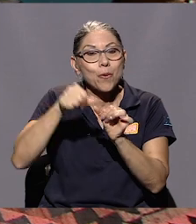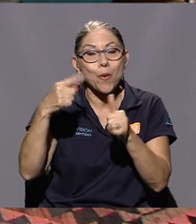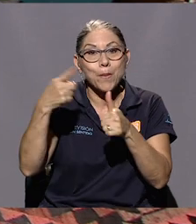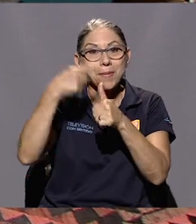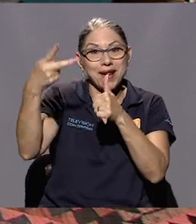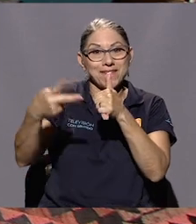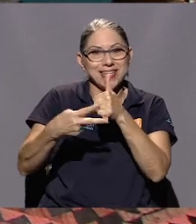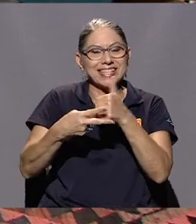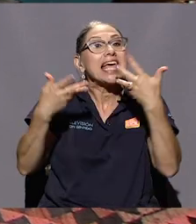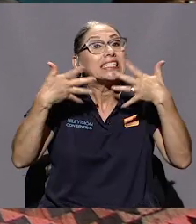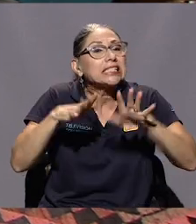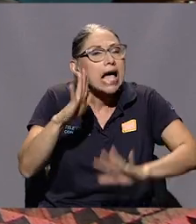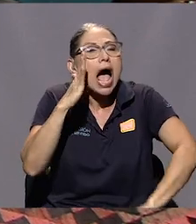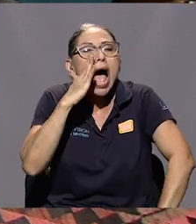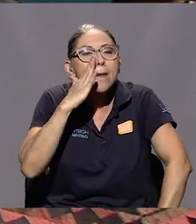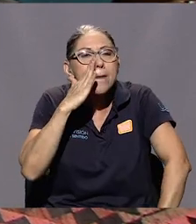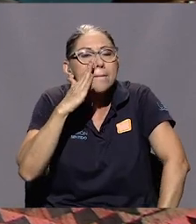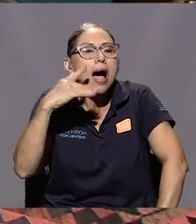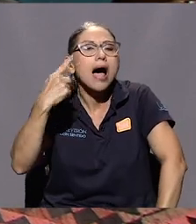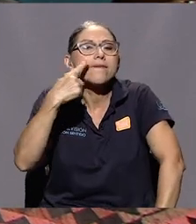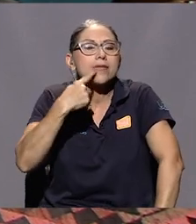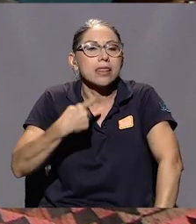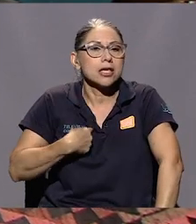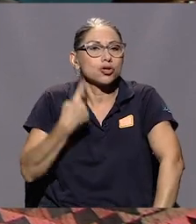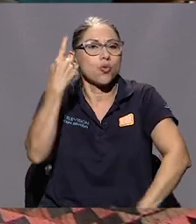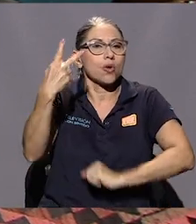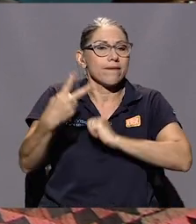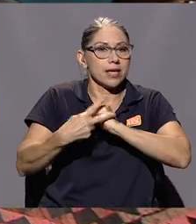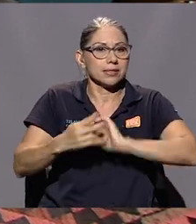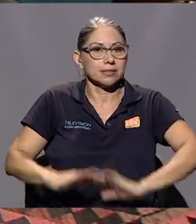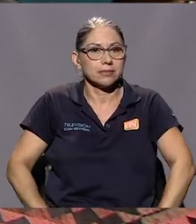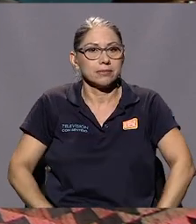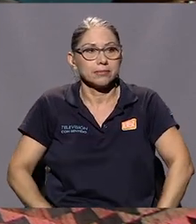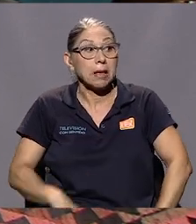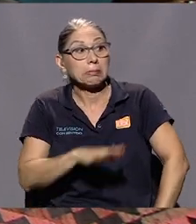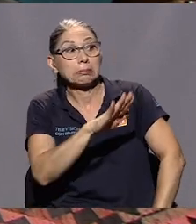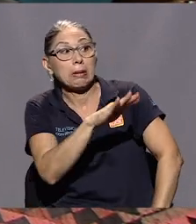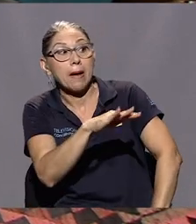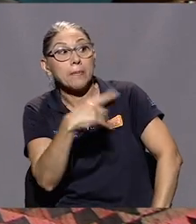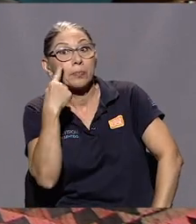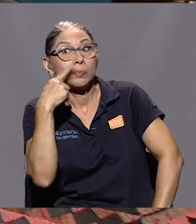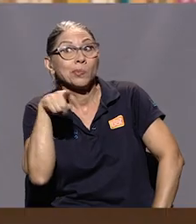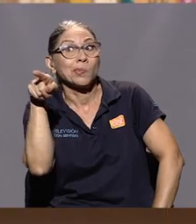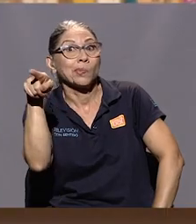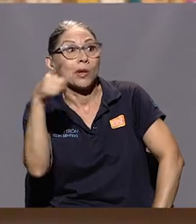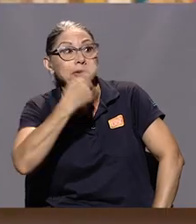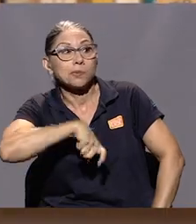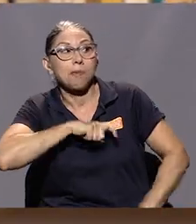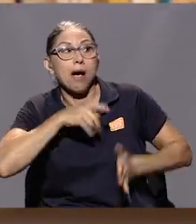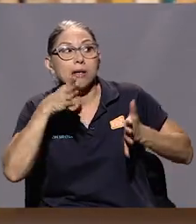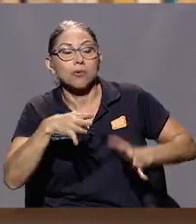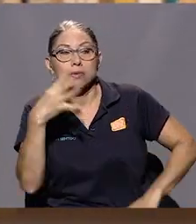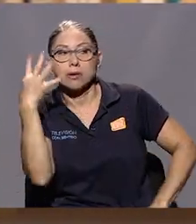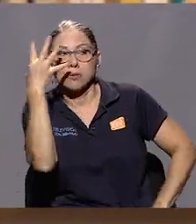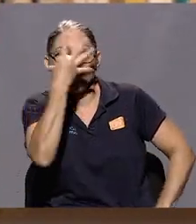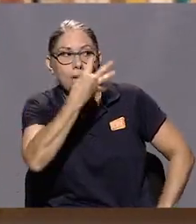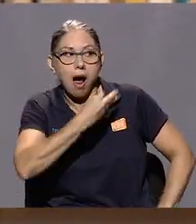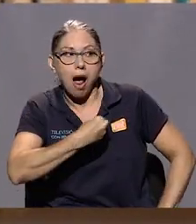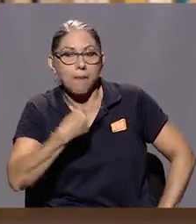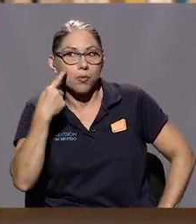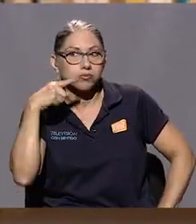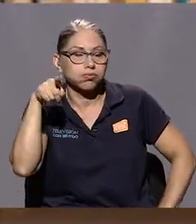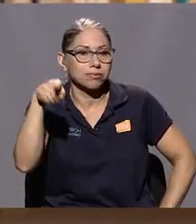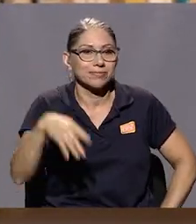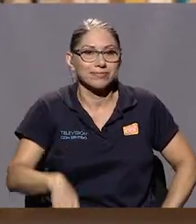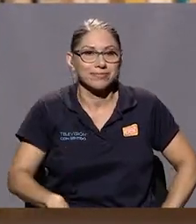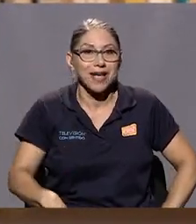recuerdo que la primera vez, ya mamá una vez me había dicho, mira, qué guapo es ese muchacho español que vi